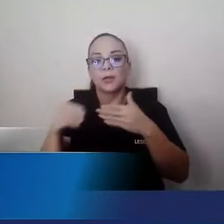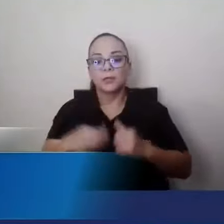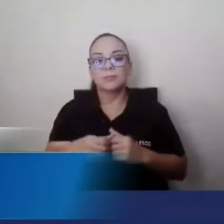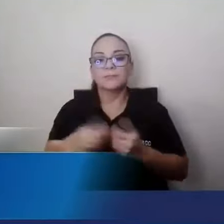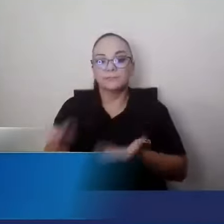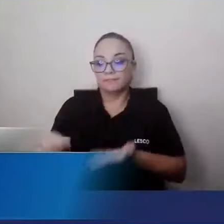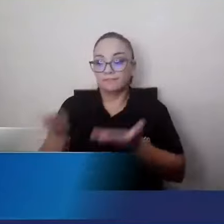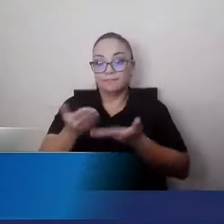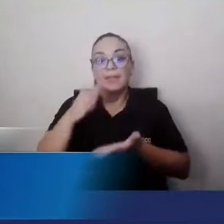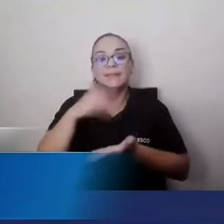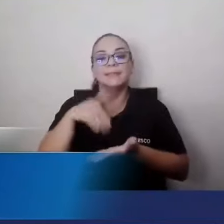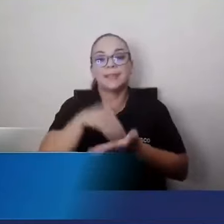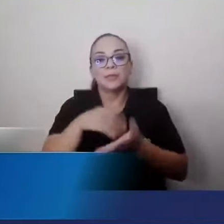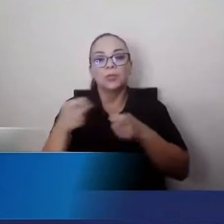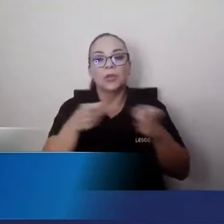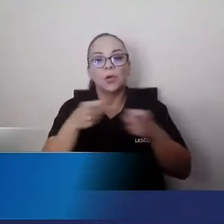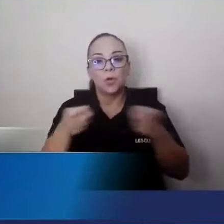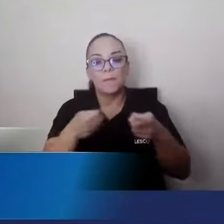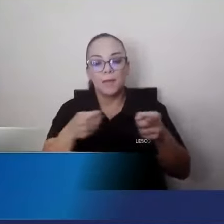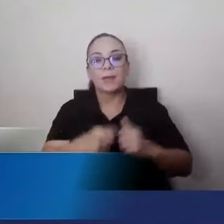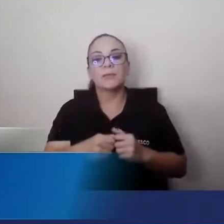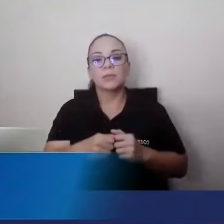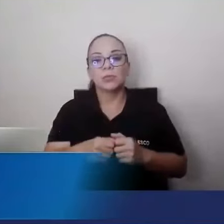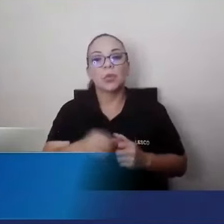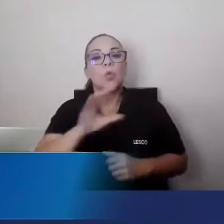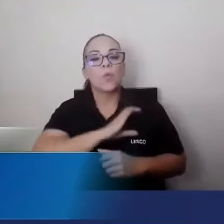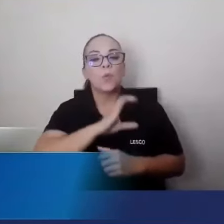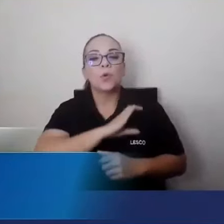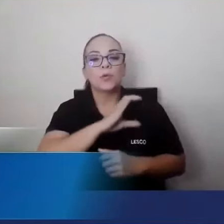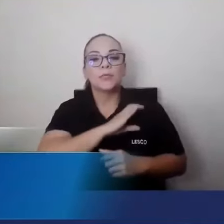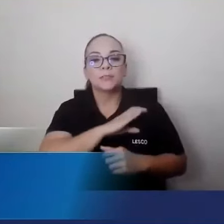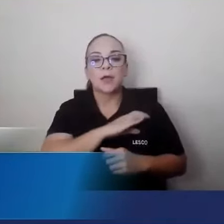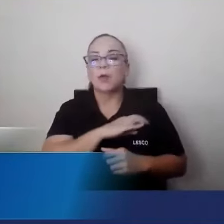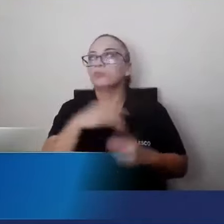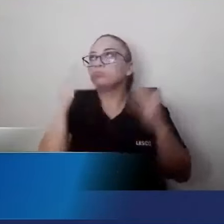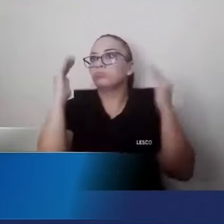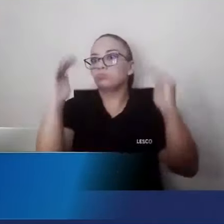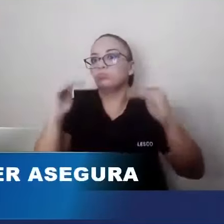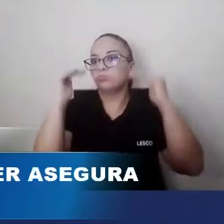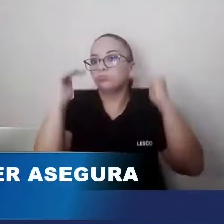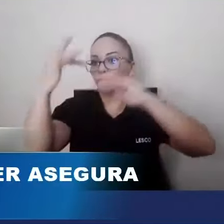de comando y control policial de primer mundo.